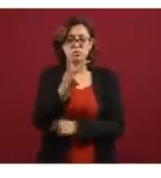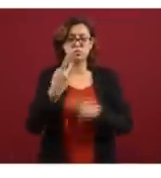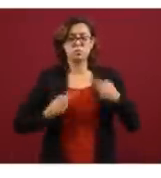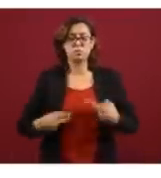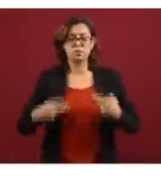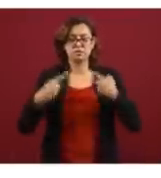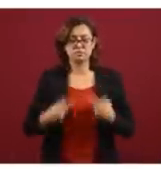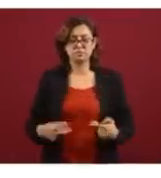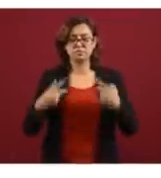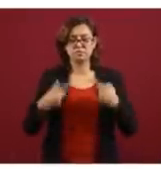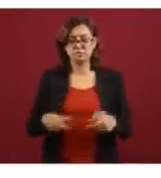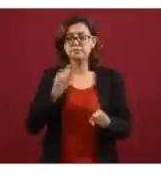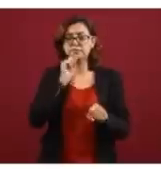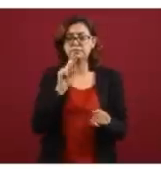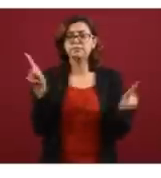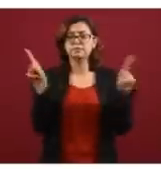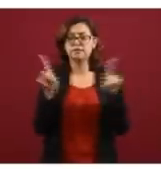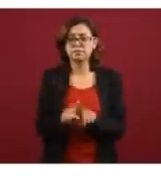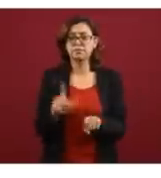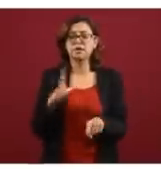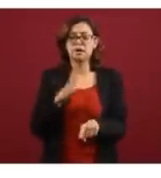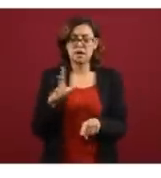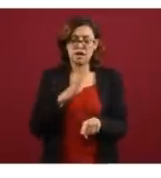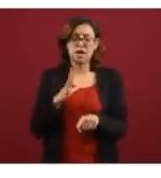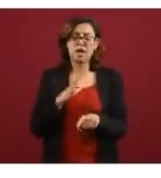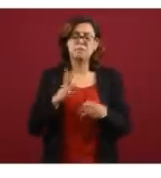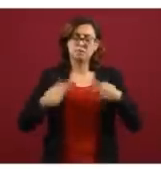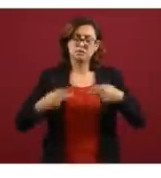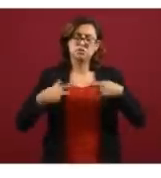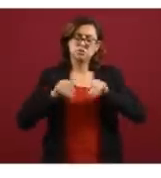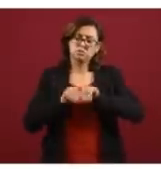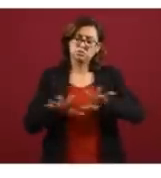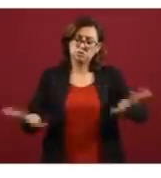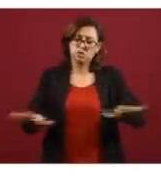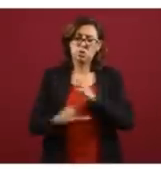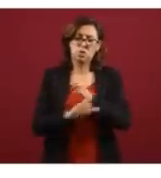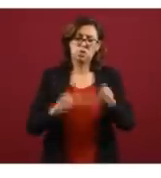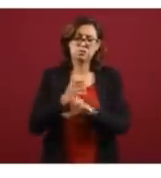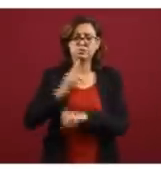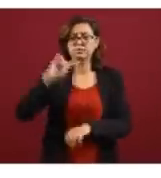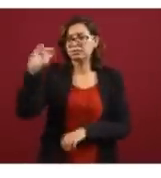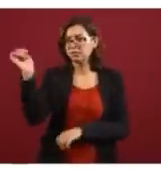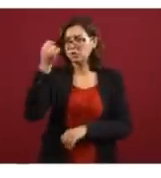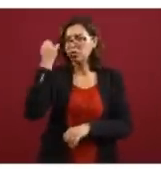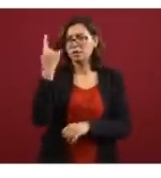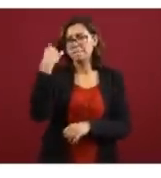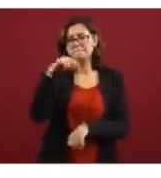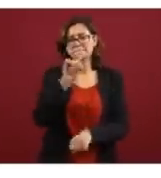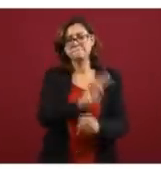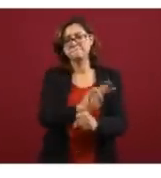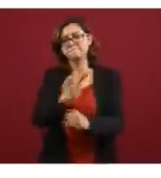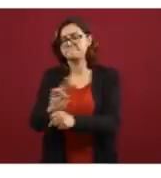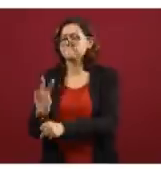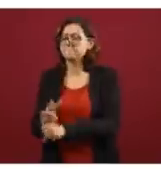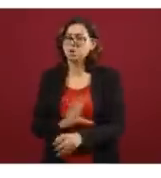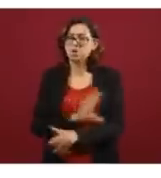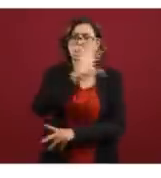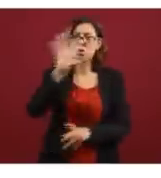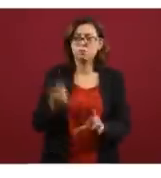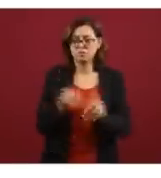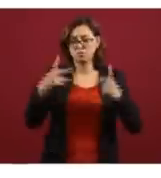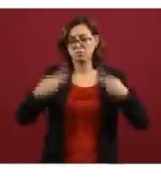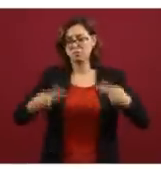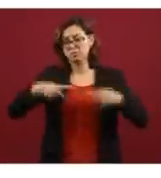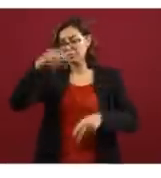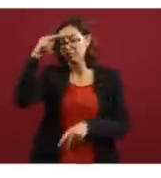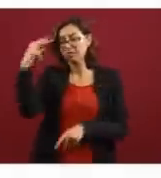personas. Por supuesto, incluye el despliegue de recursos humanos, materiales y tecnológicos para salvaguardar la vida de los mexicanos. Y